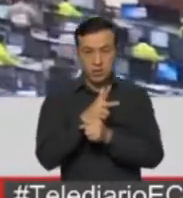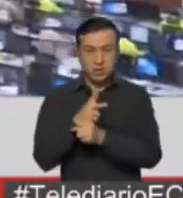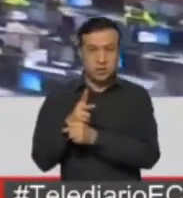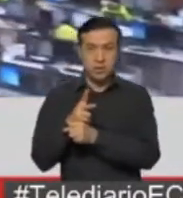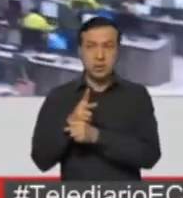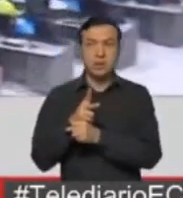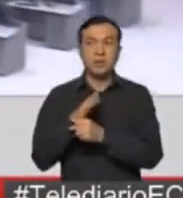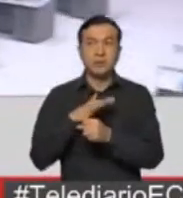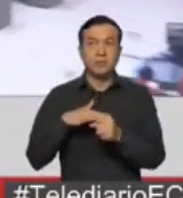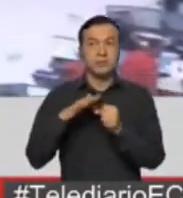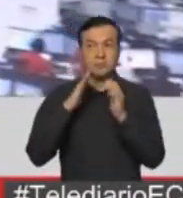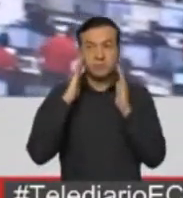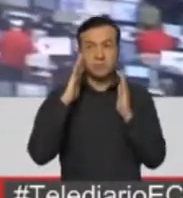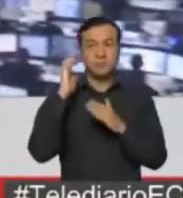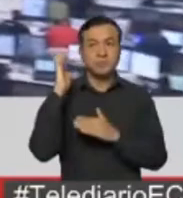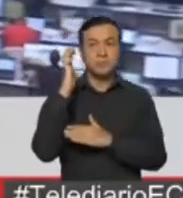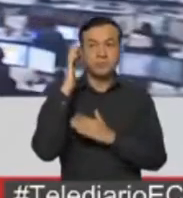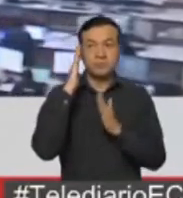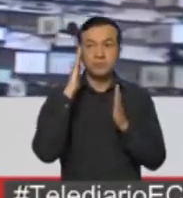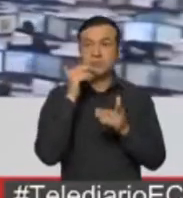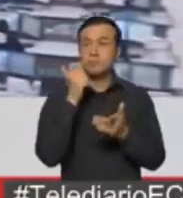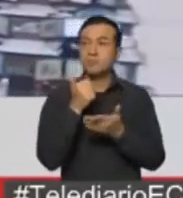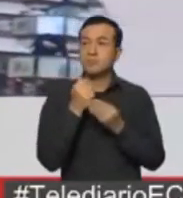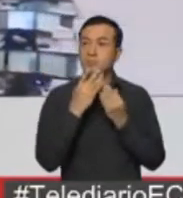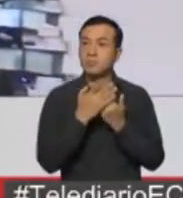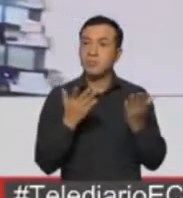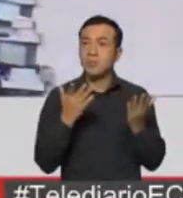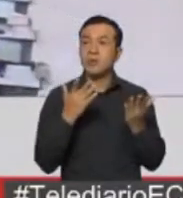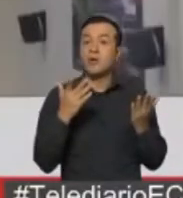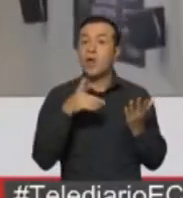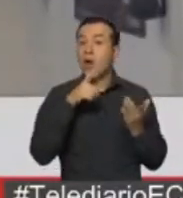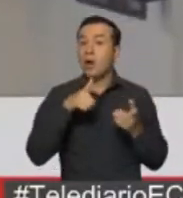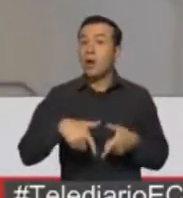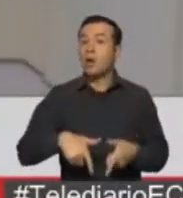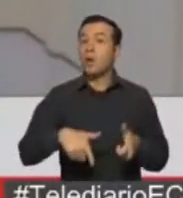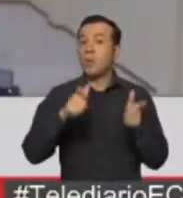videovigilancia y atiende las llamadas de auxilio. Para este feriado de carnaval,